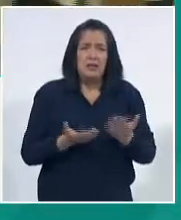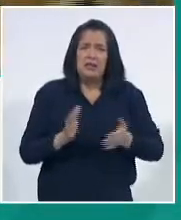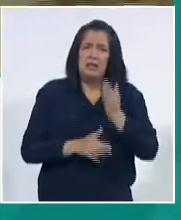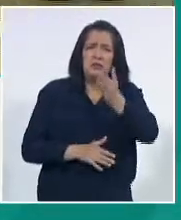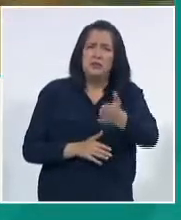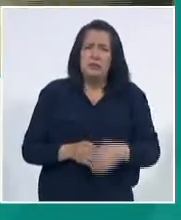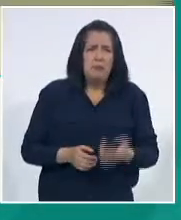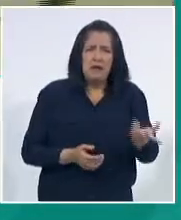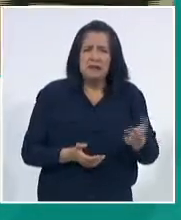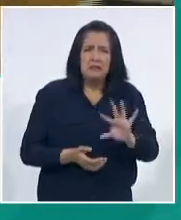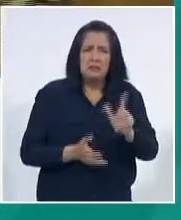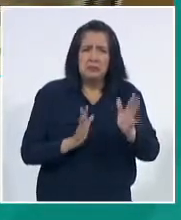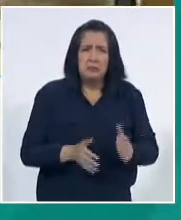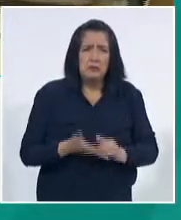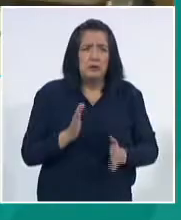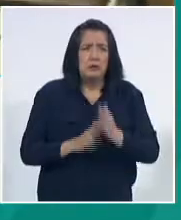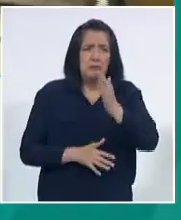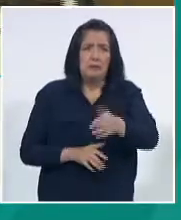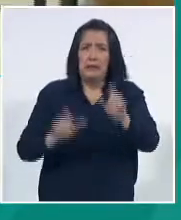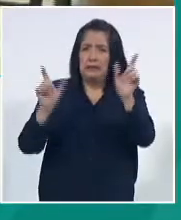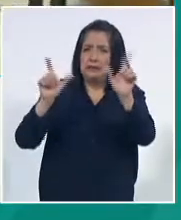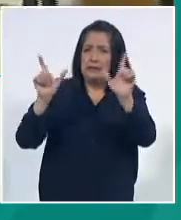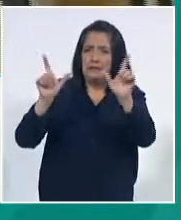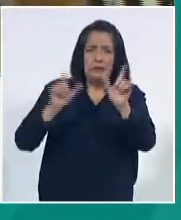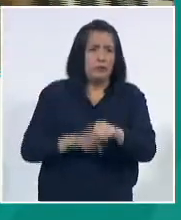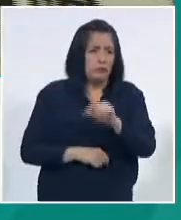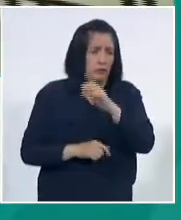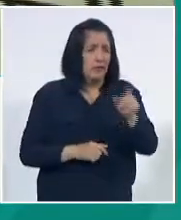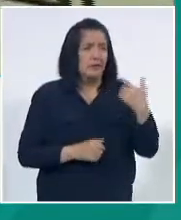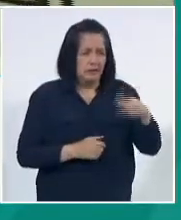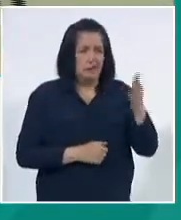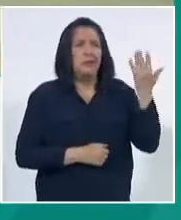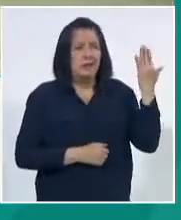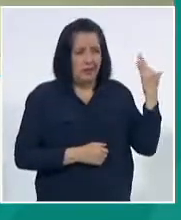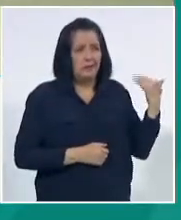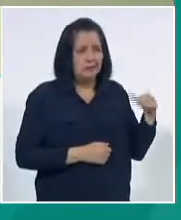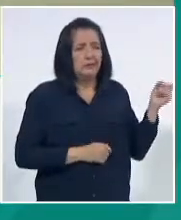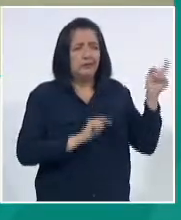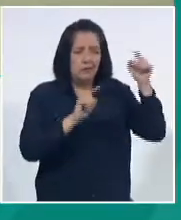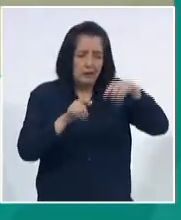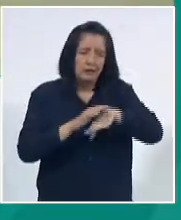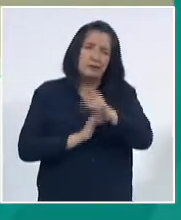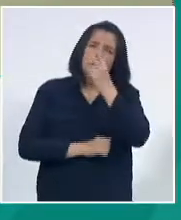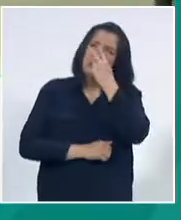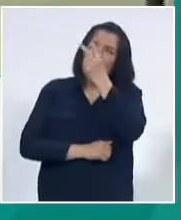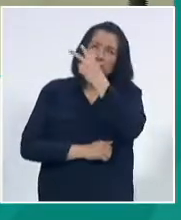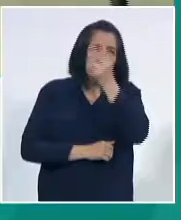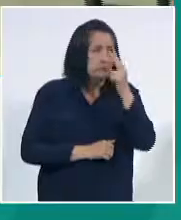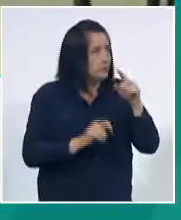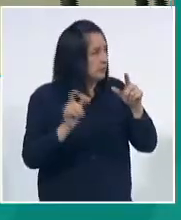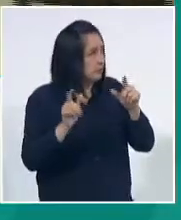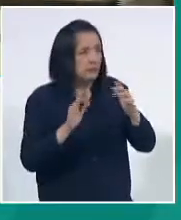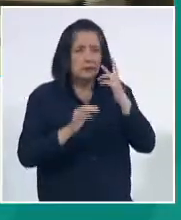esos delincuentes? Directamente al televisor de 50 pulgadas. Ellos ya han venido uno o dos días antes a hacer el estudio.